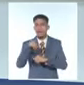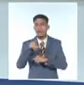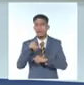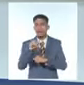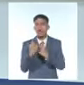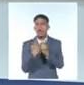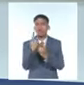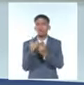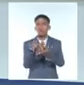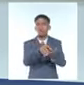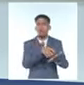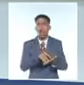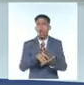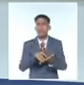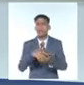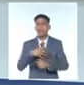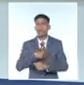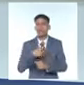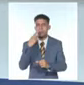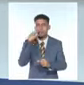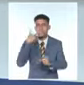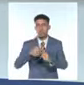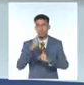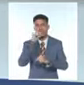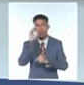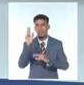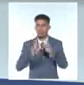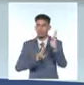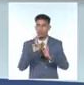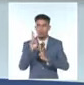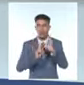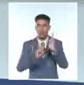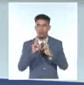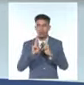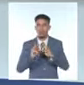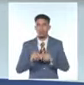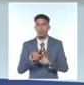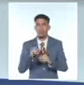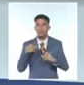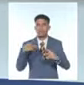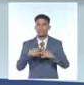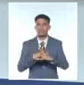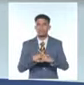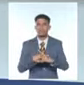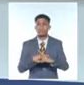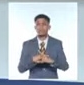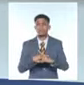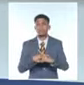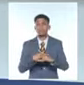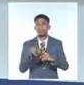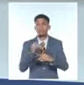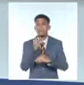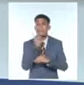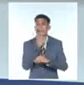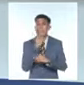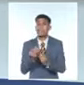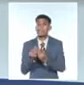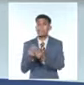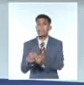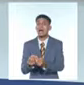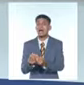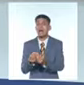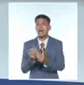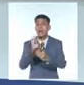petrolíferos fiscales para rechazar su decisión de interrumpir el suministro de combustible a Cubana